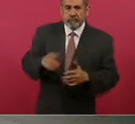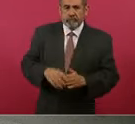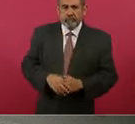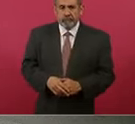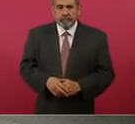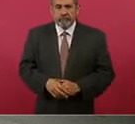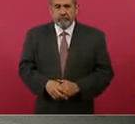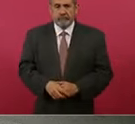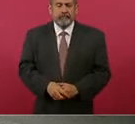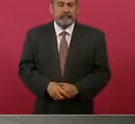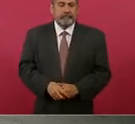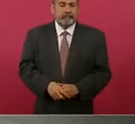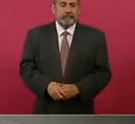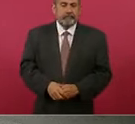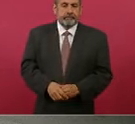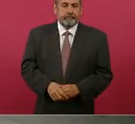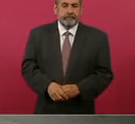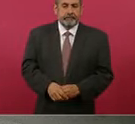¿Ah?